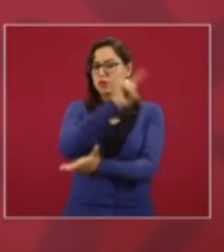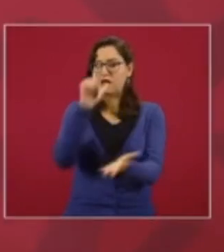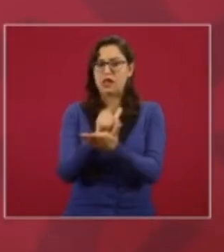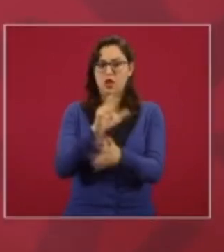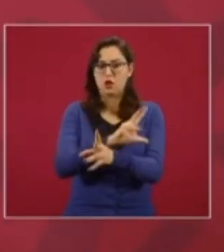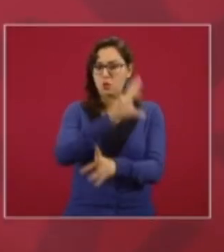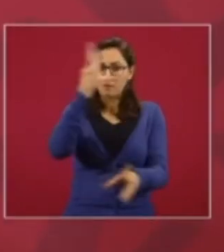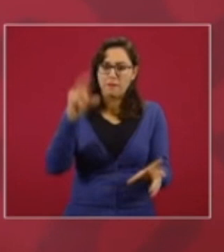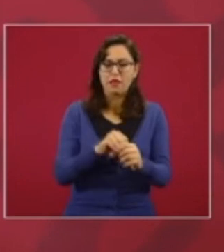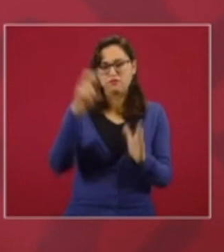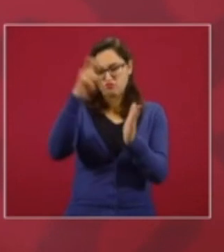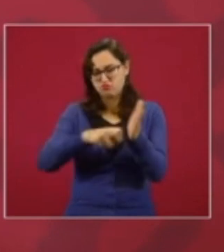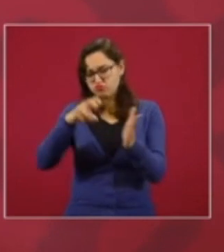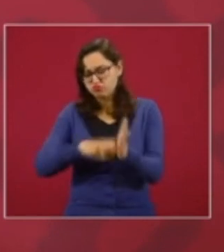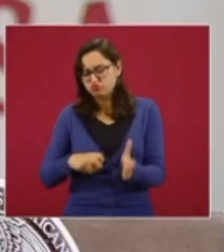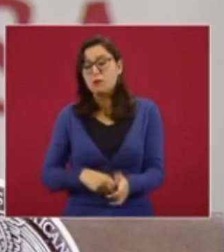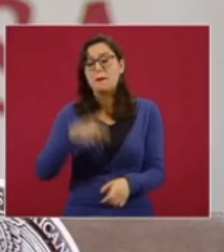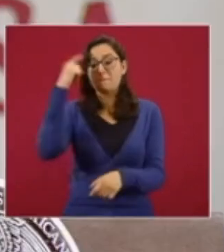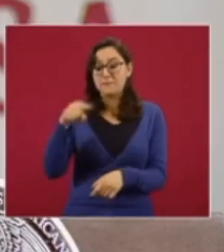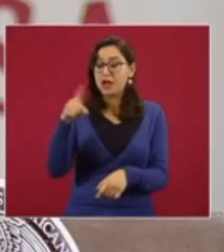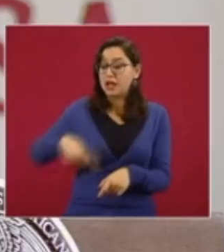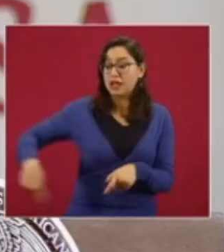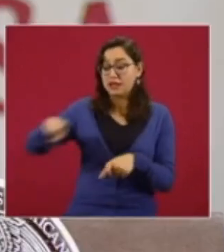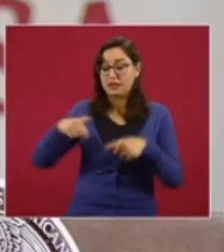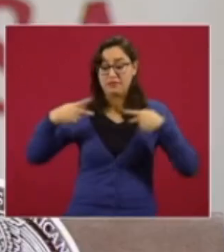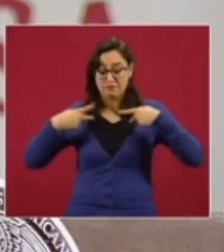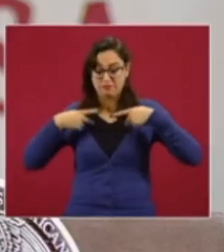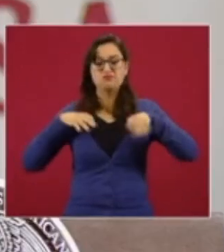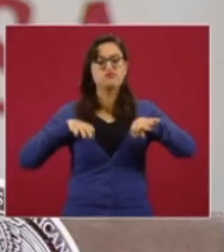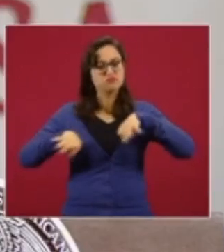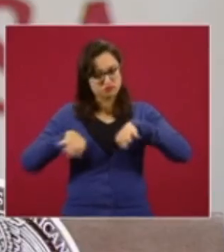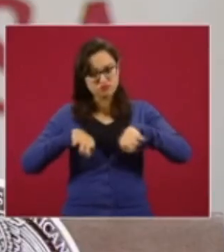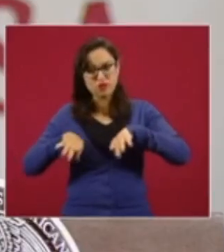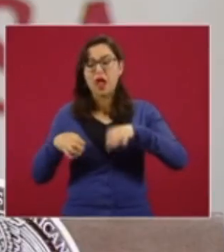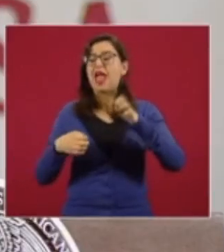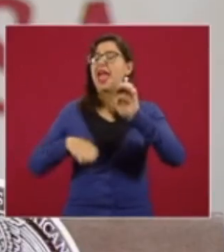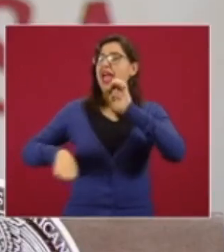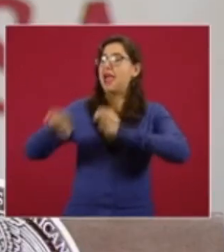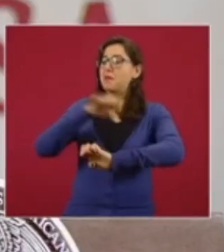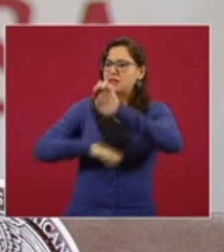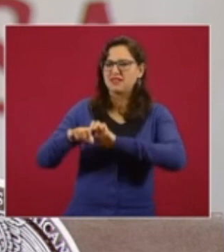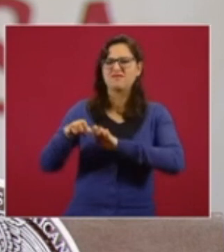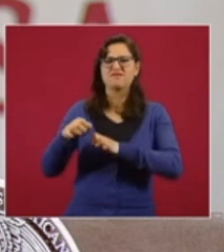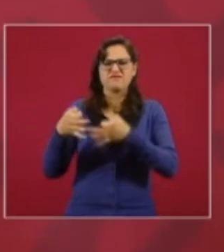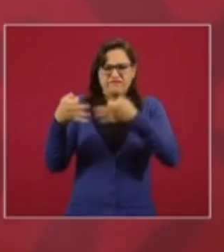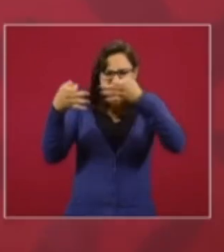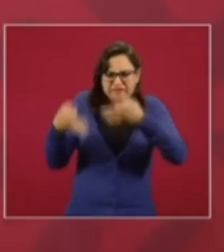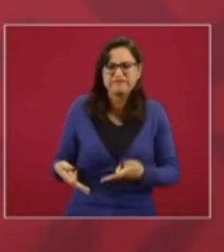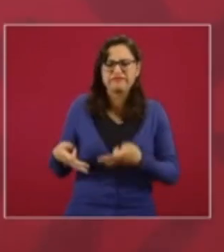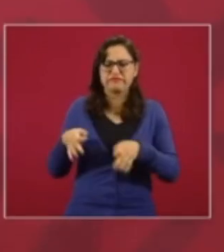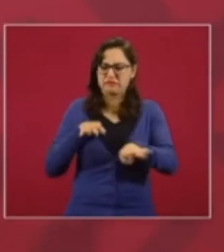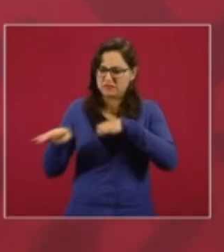trabajadores de empresas que si cumplen de los institutos de seguridad social y de la